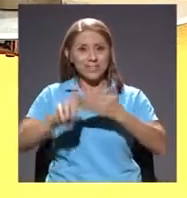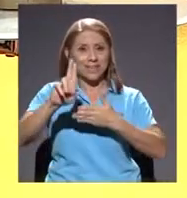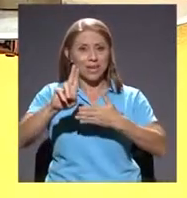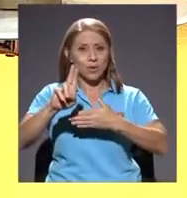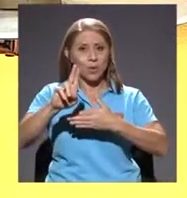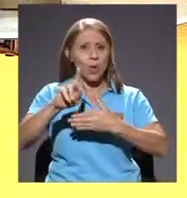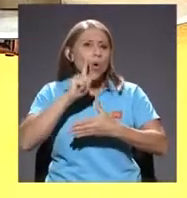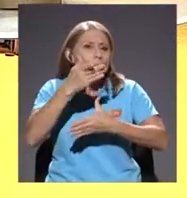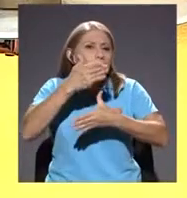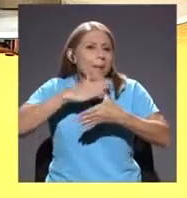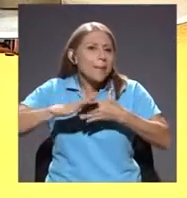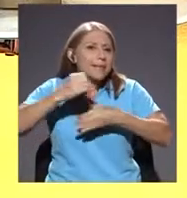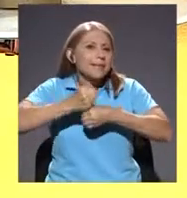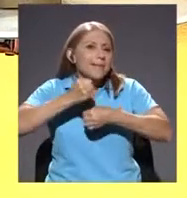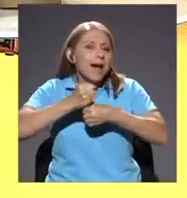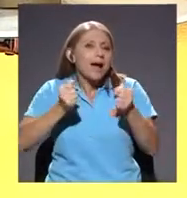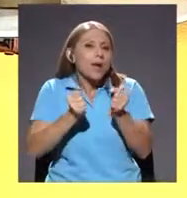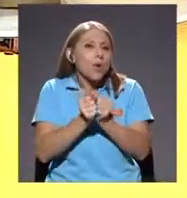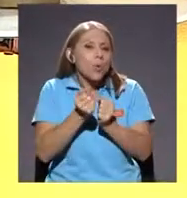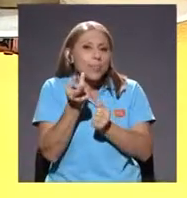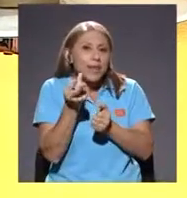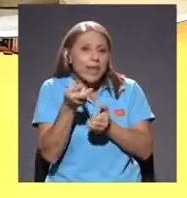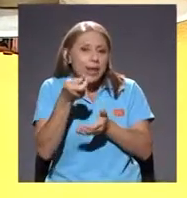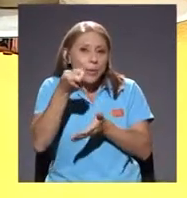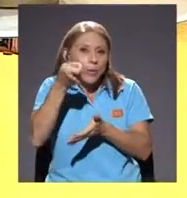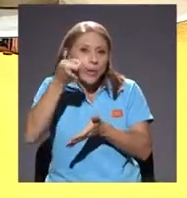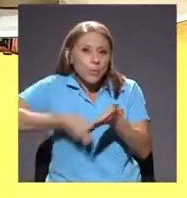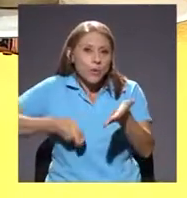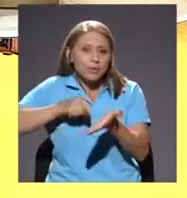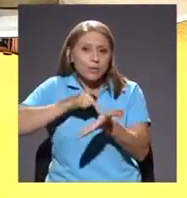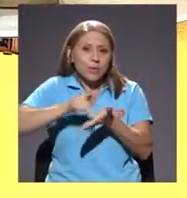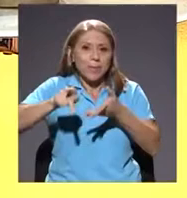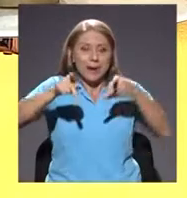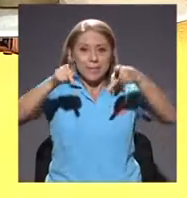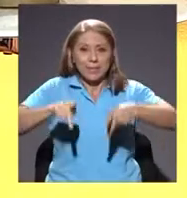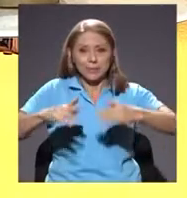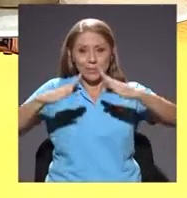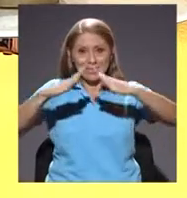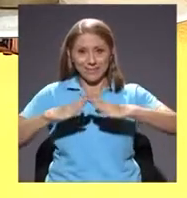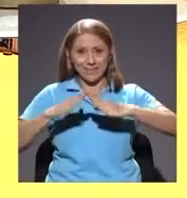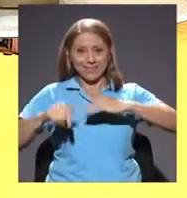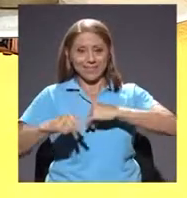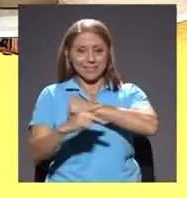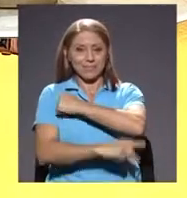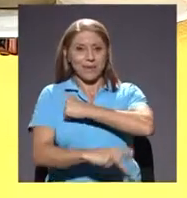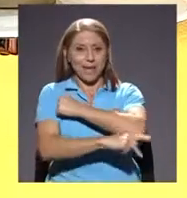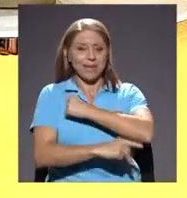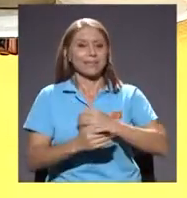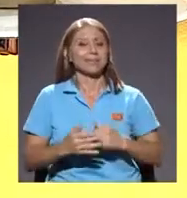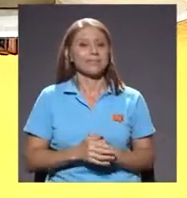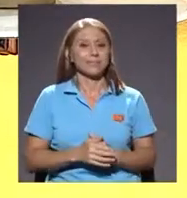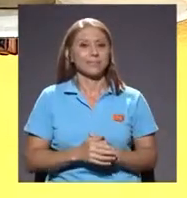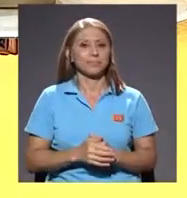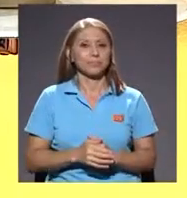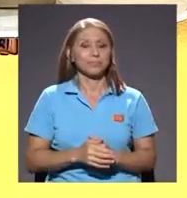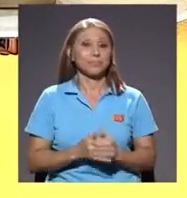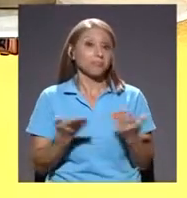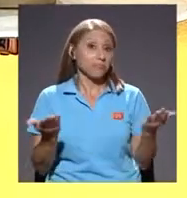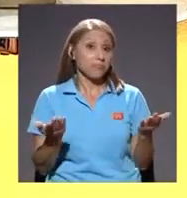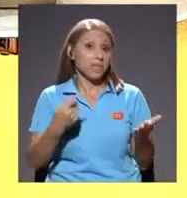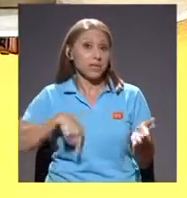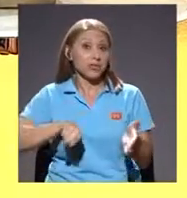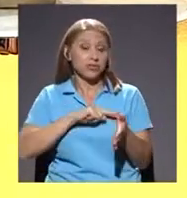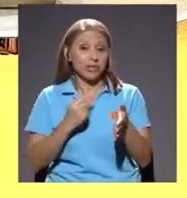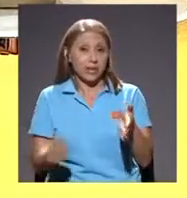parcialmente con los impuestos que tributan los habitantes de este país y reiteramos